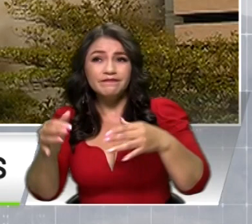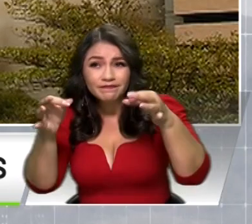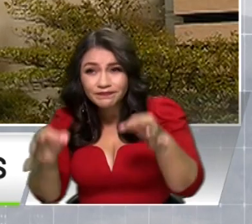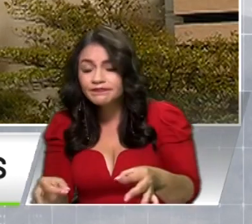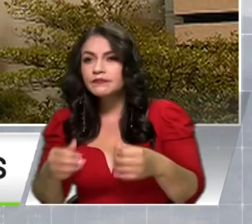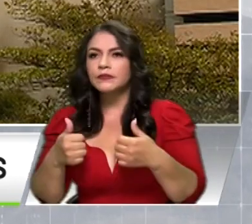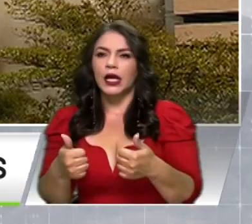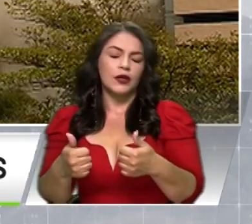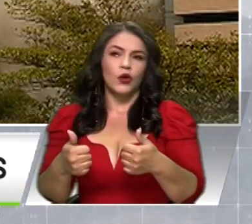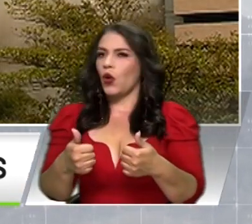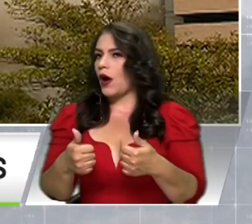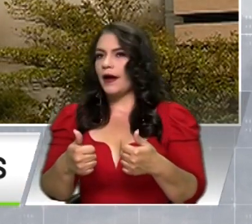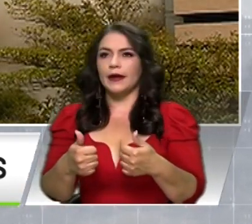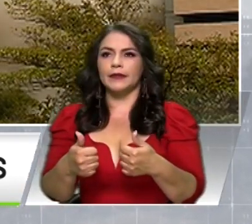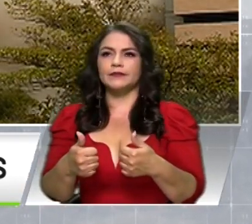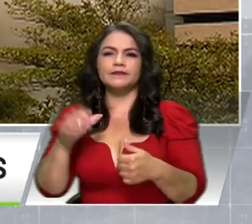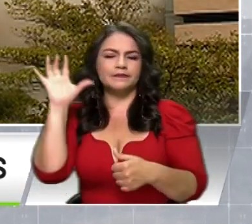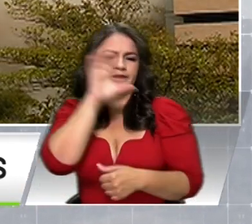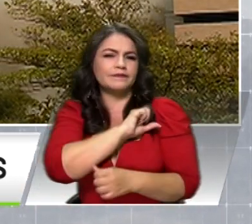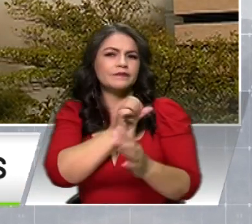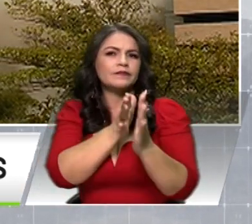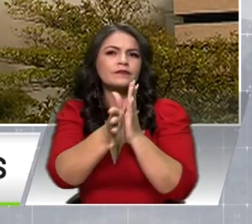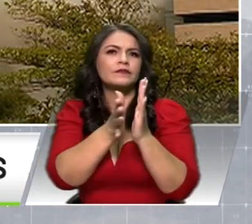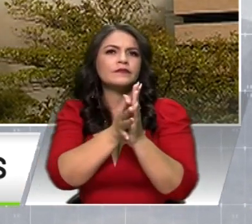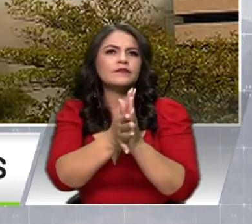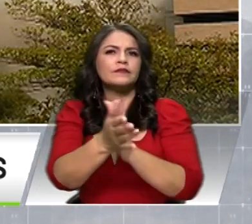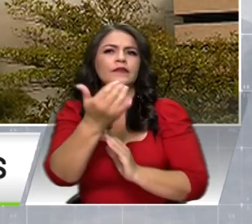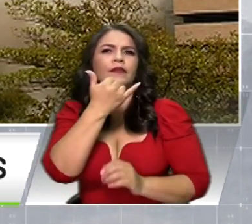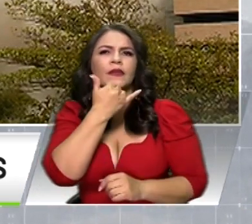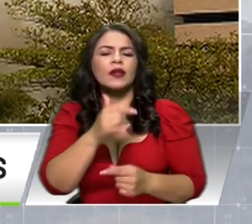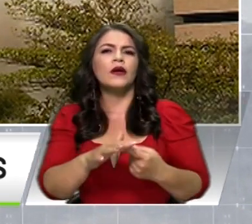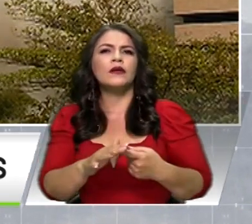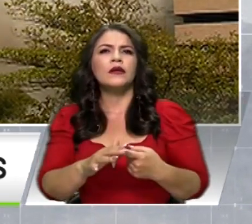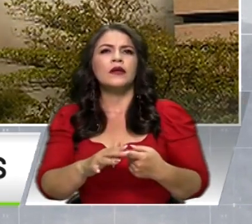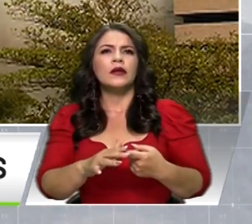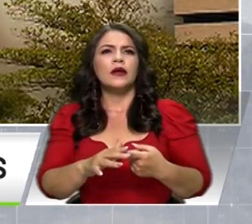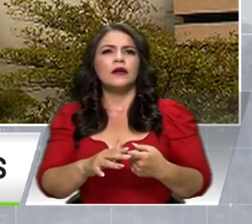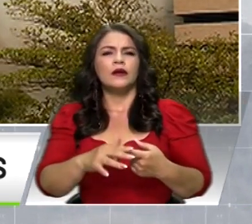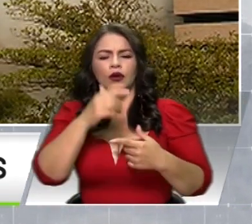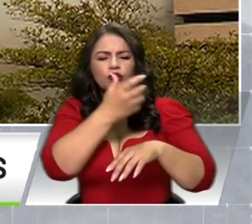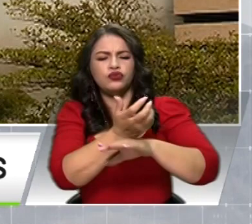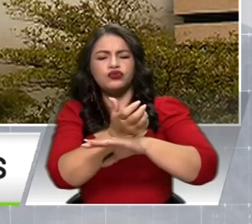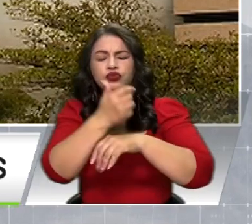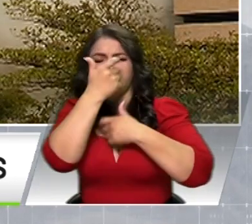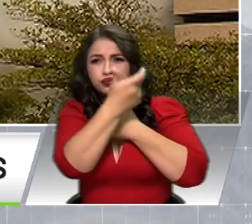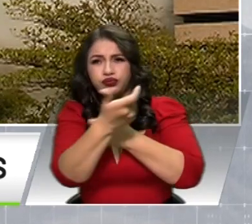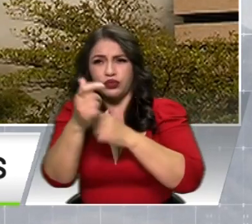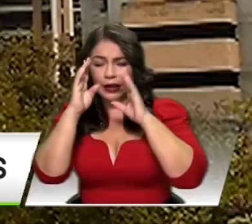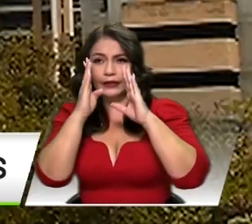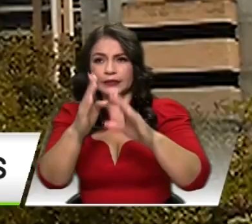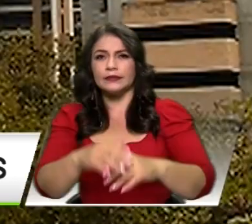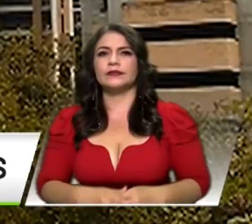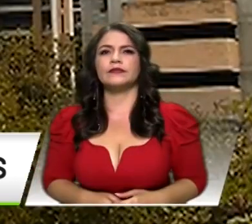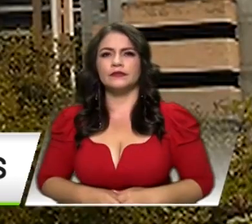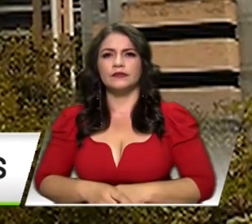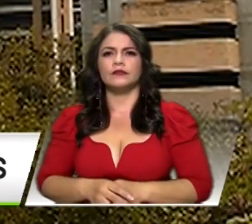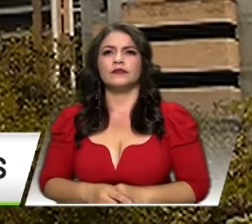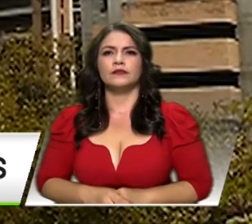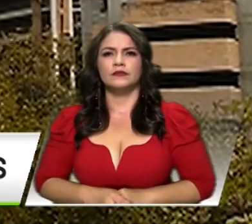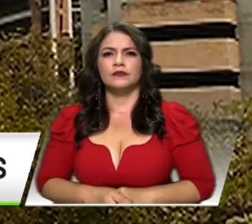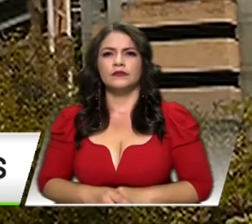término. Escuchemos precisamente el balance que entregaban entonces las autoridades desde el Cuerpo Oficial de Bomberos Medellín.